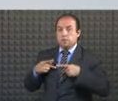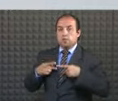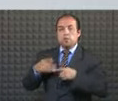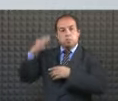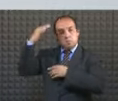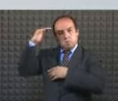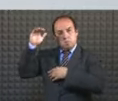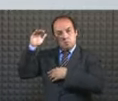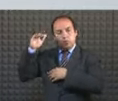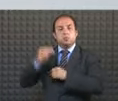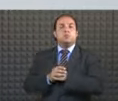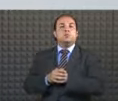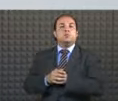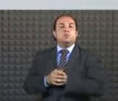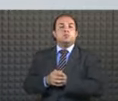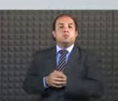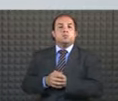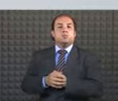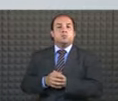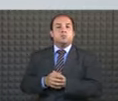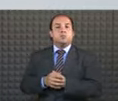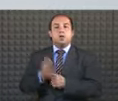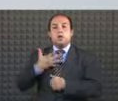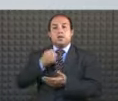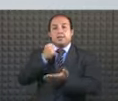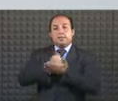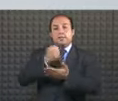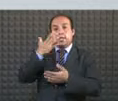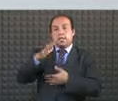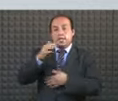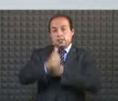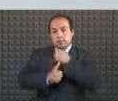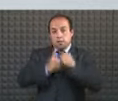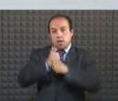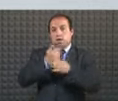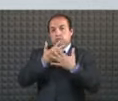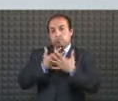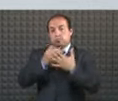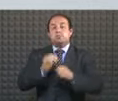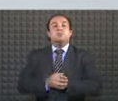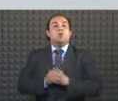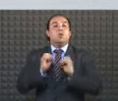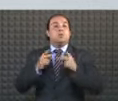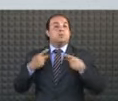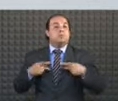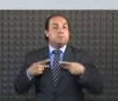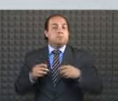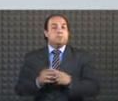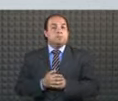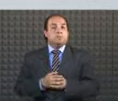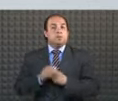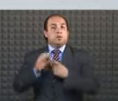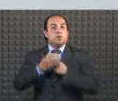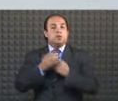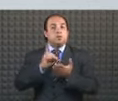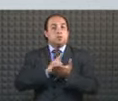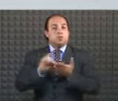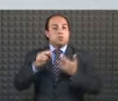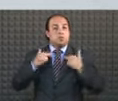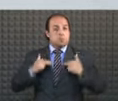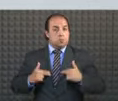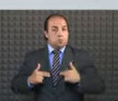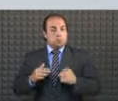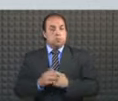mayores, personas que no tengan sentencia con más de 10 años y personas que la Comisión de Derechos Humanos